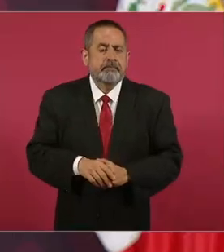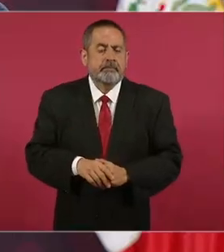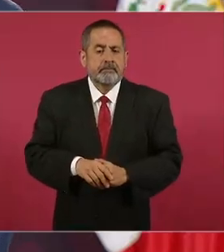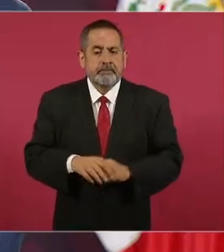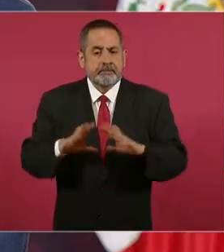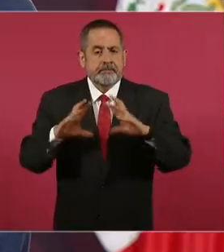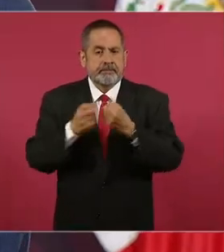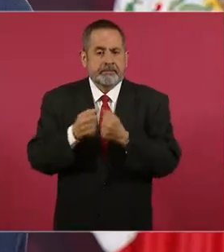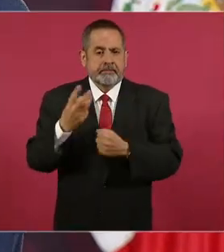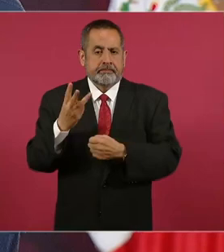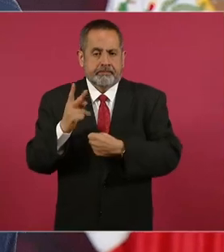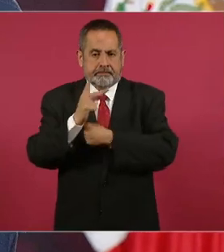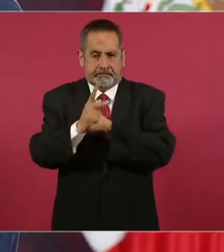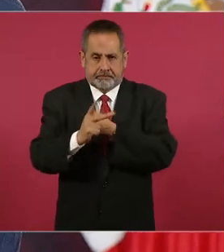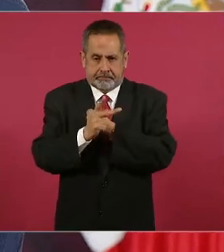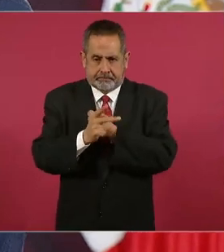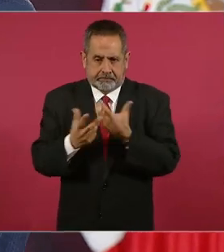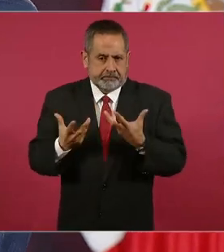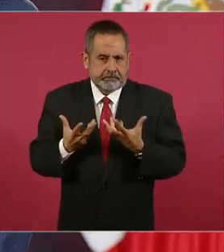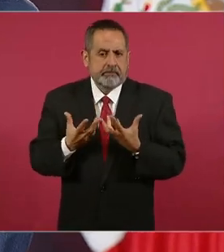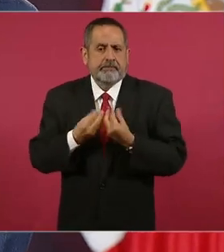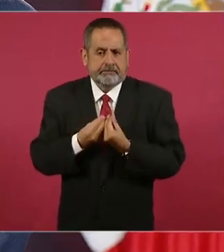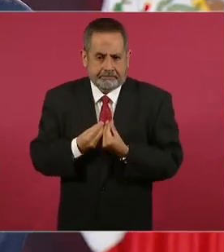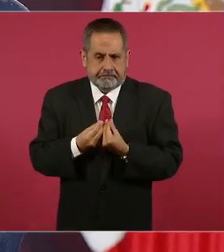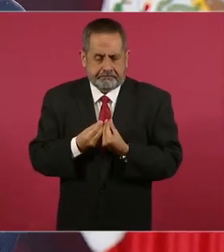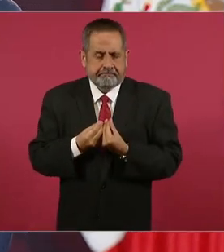de los tres países.